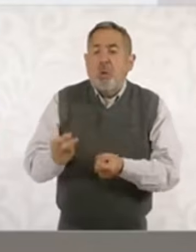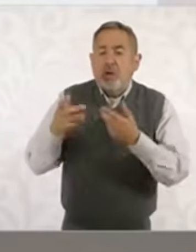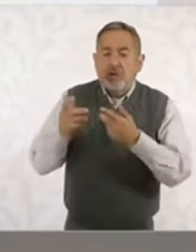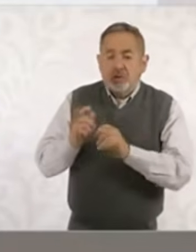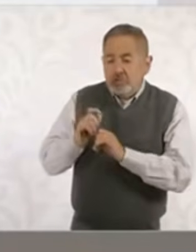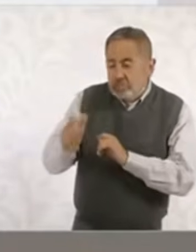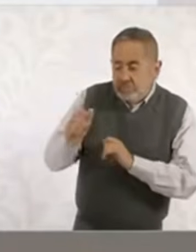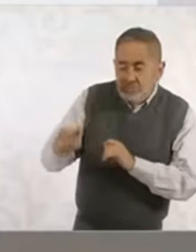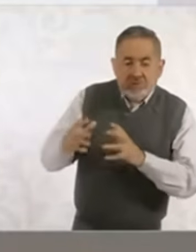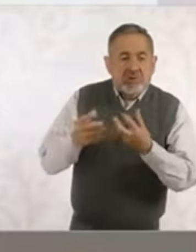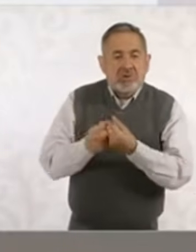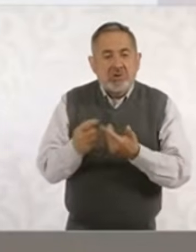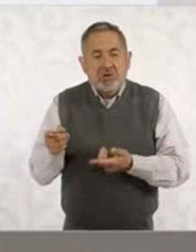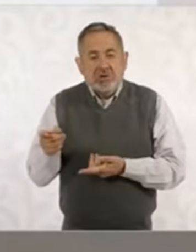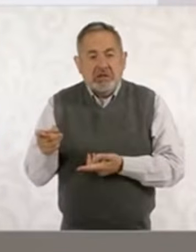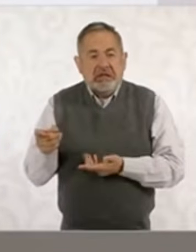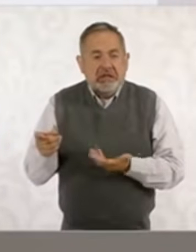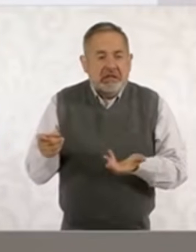promedio entre